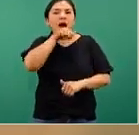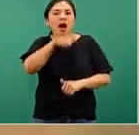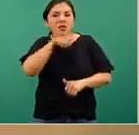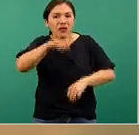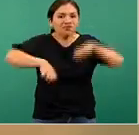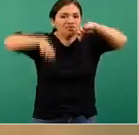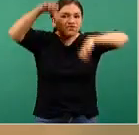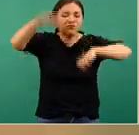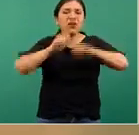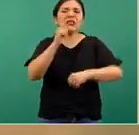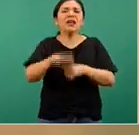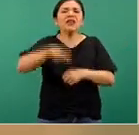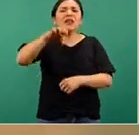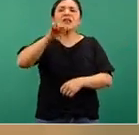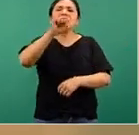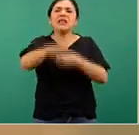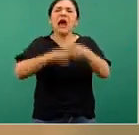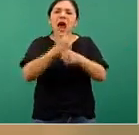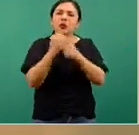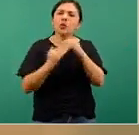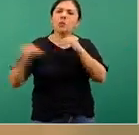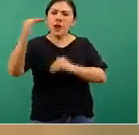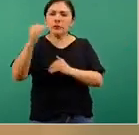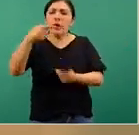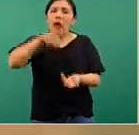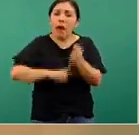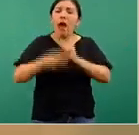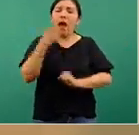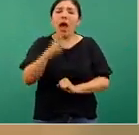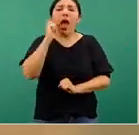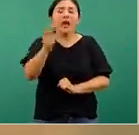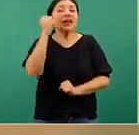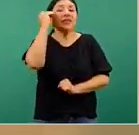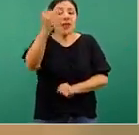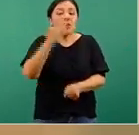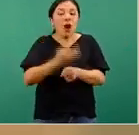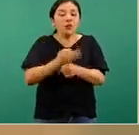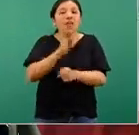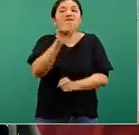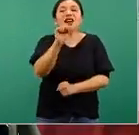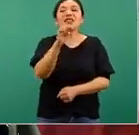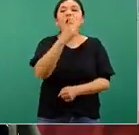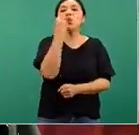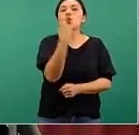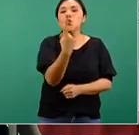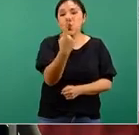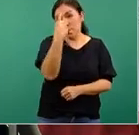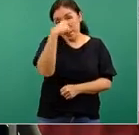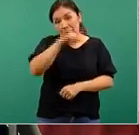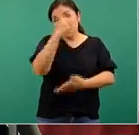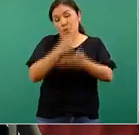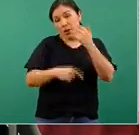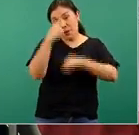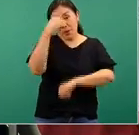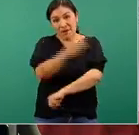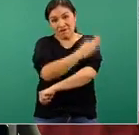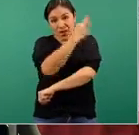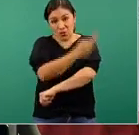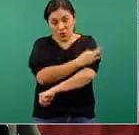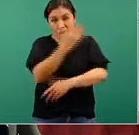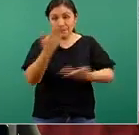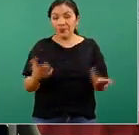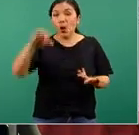que tienen 60 y más, que representan precisamente esta etapa número 1 del programa de vacunación. Hoy